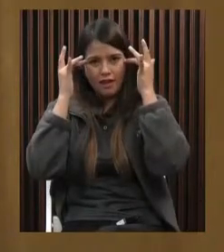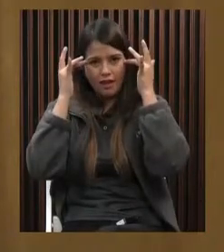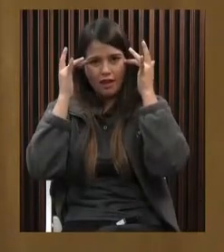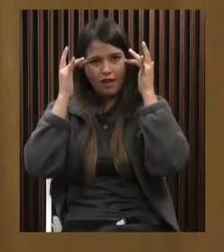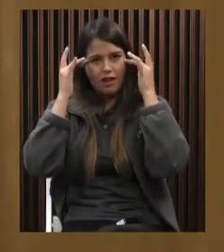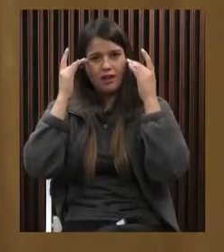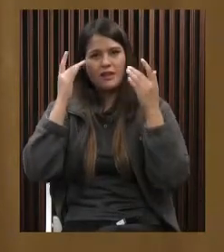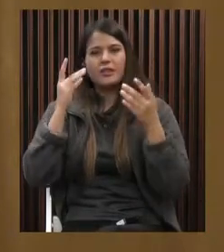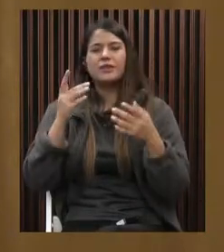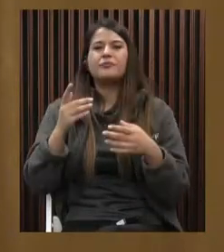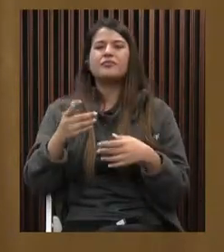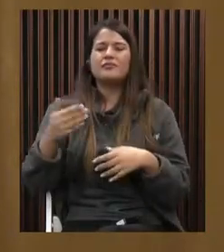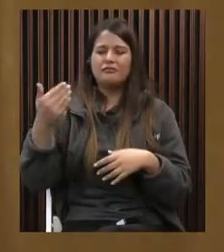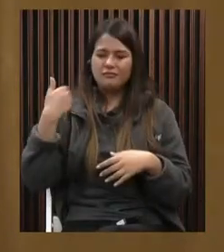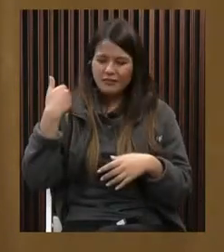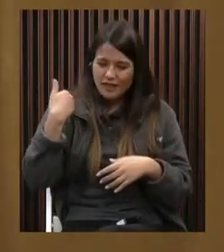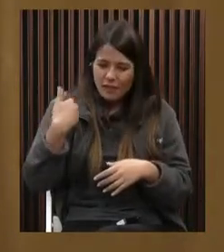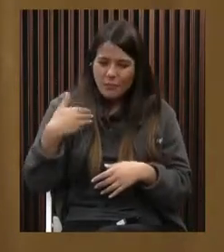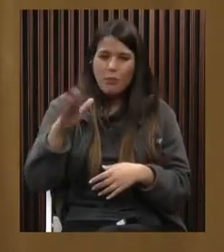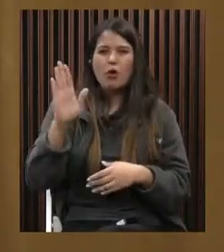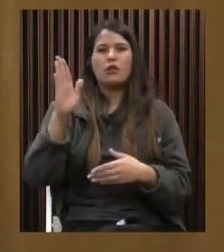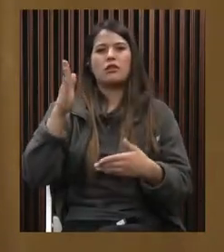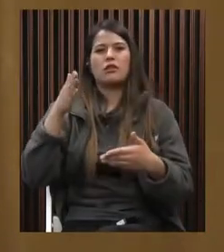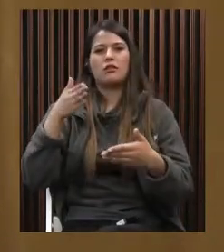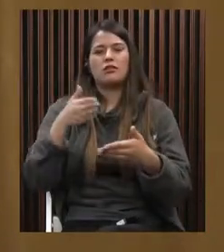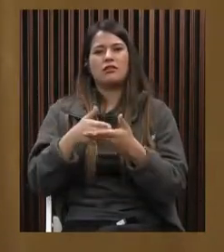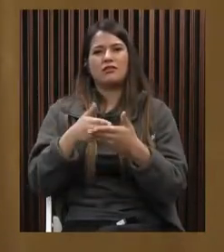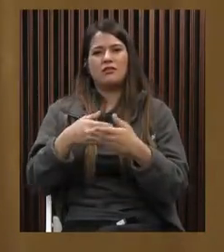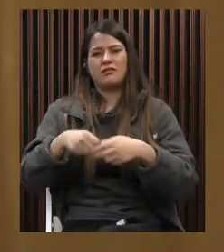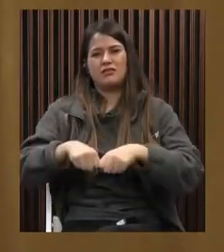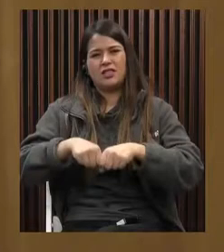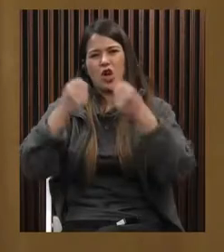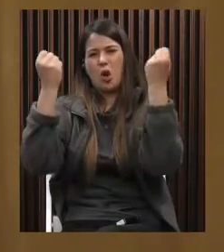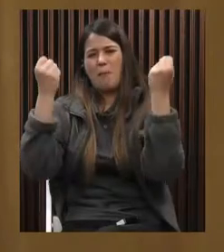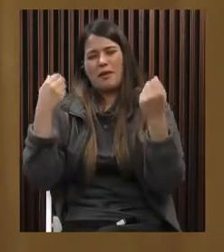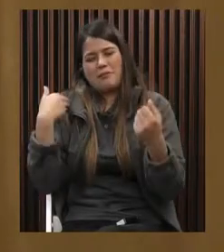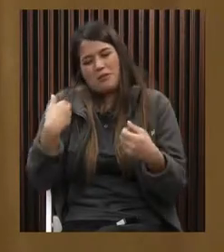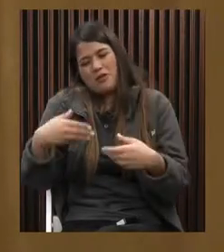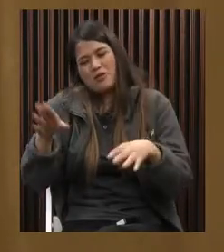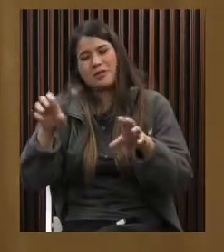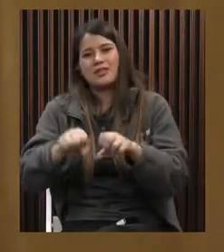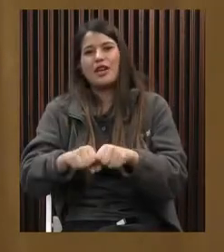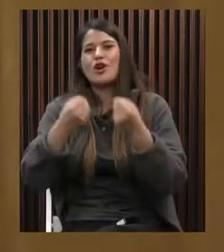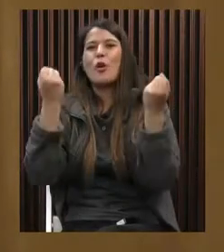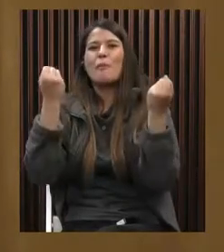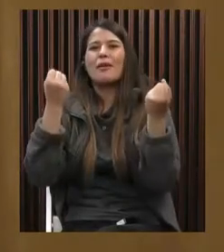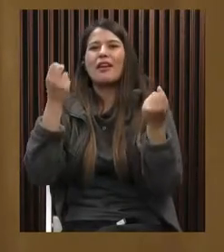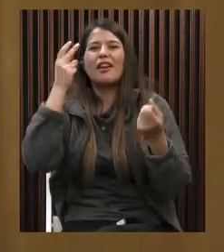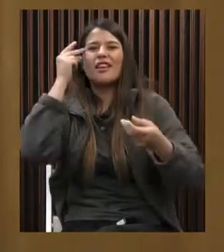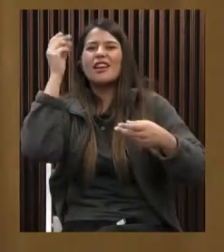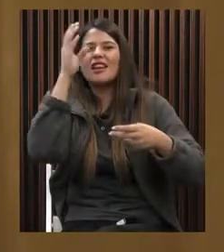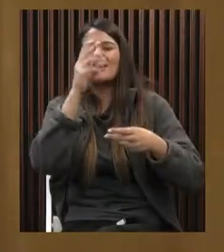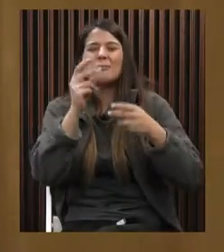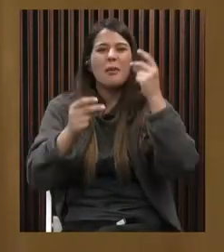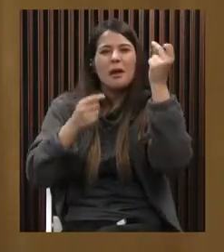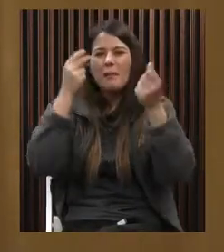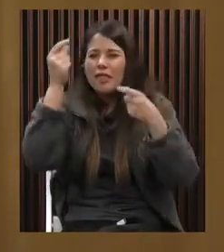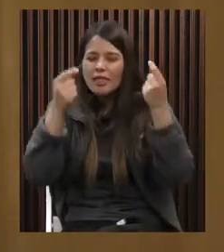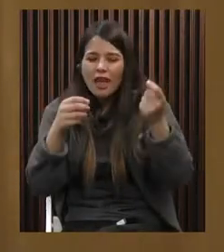Tenemos que, cierto, decir, no importa si es que se rompe, ¿cierto? ¿Por qué? Porque estamos experimentando la creatividad y eso es más